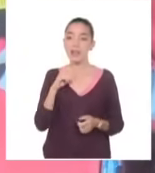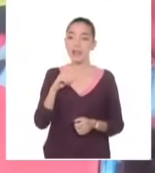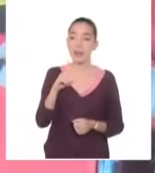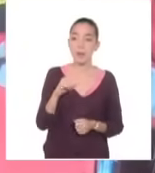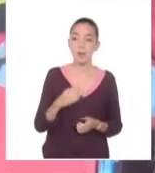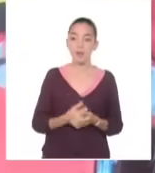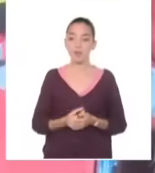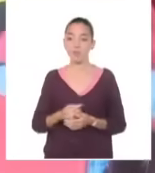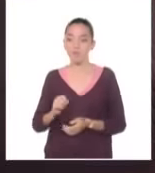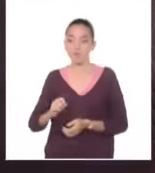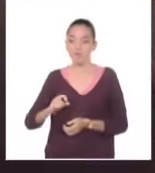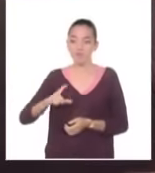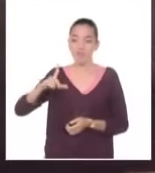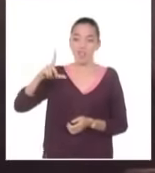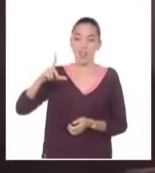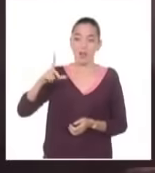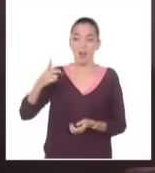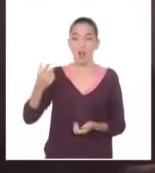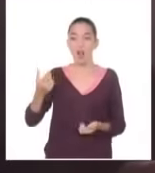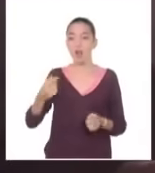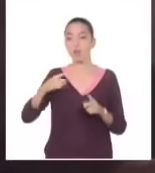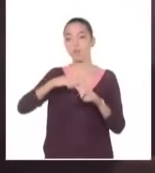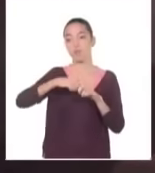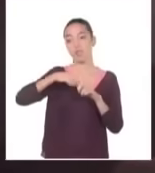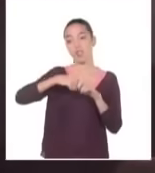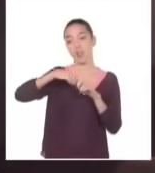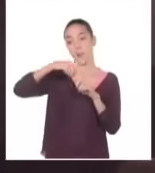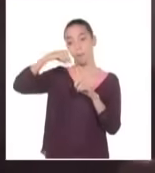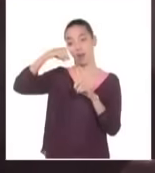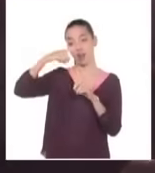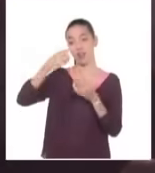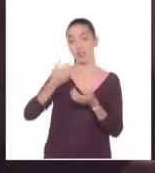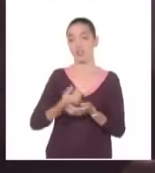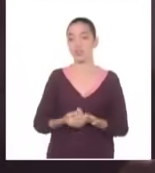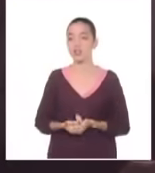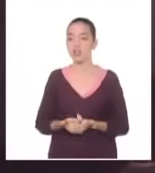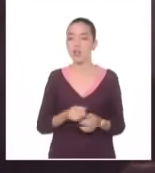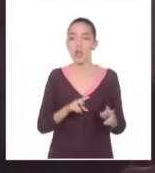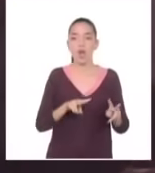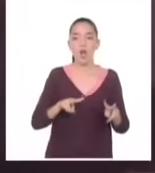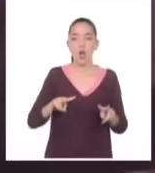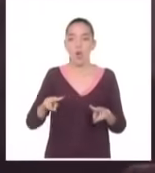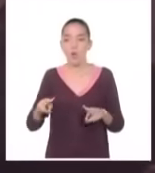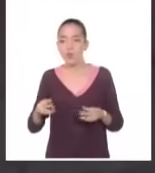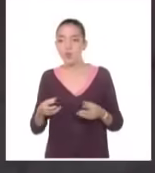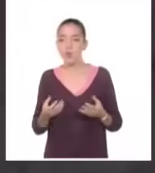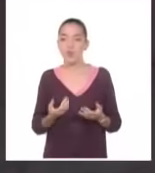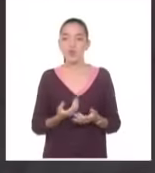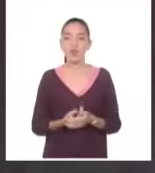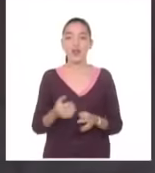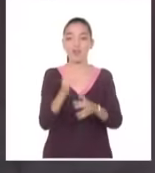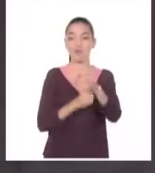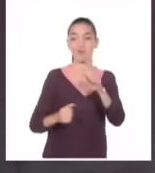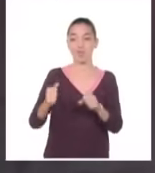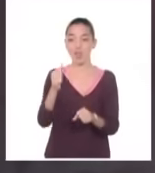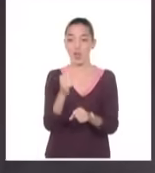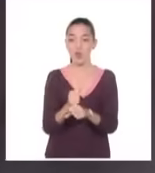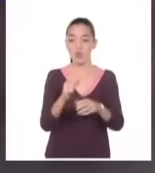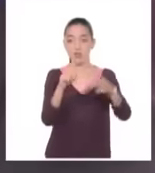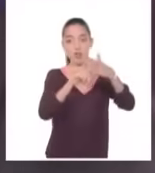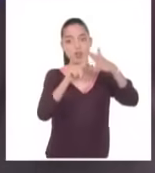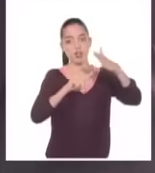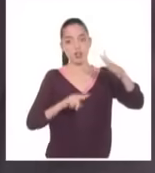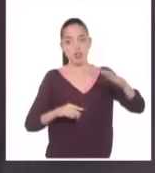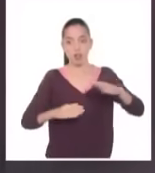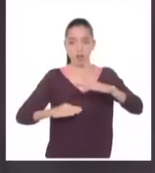de las temperaturas que hace que las demandas y los consumos están disparados. Y también